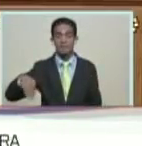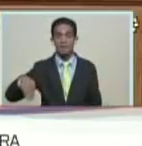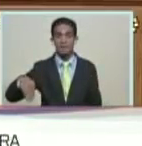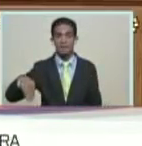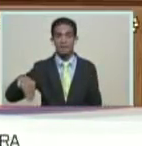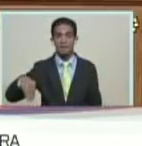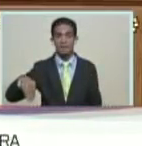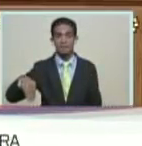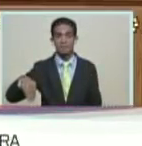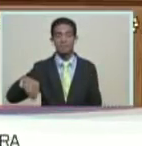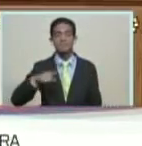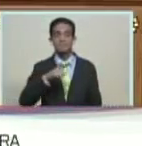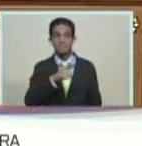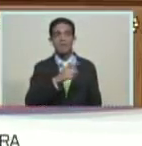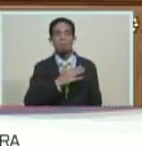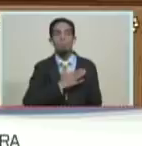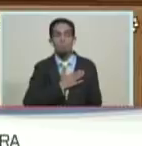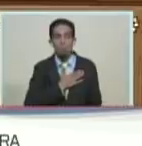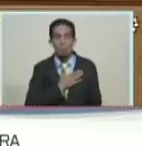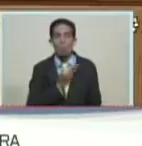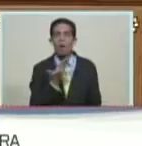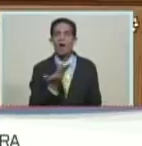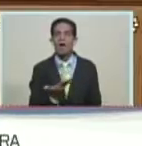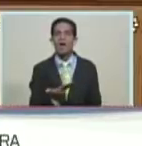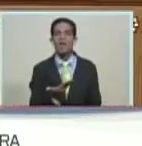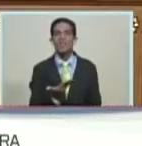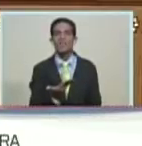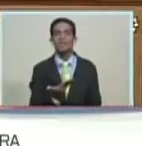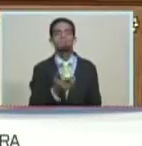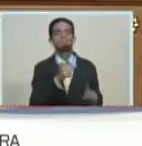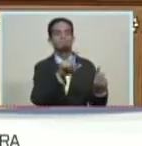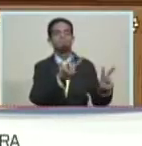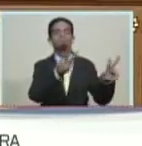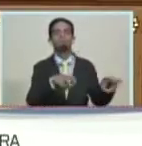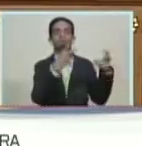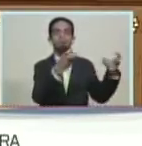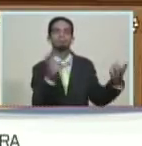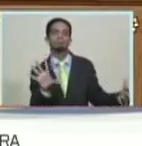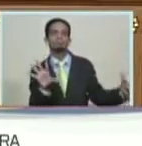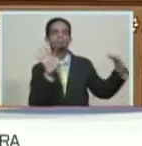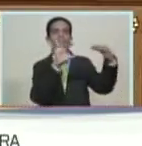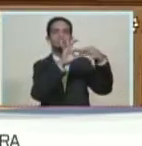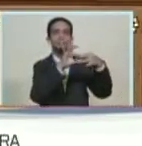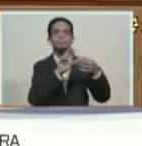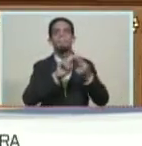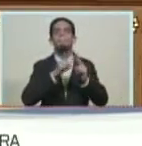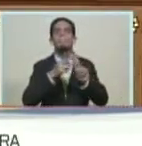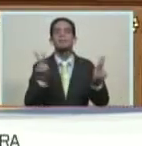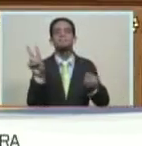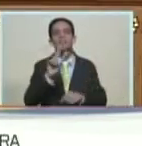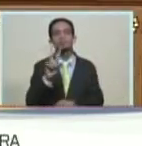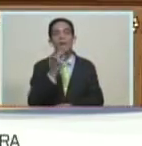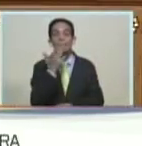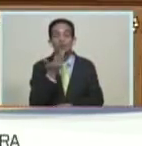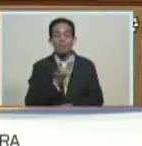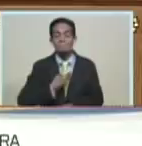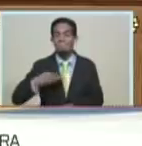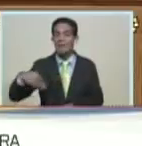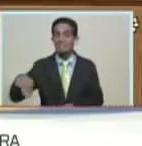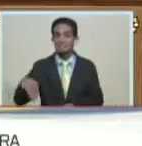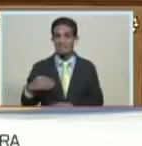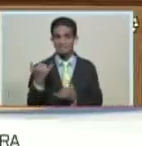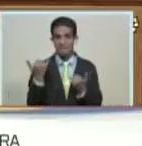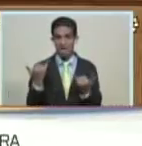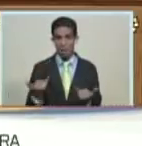tenga la altura, la valentía y el coraje de recomponer las relaciones con Venezuela, que Juan Manuel Santos, lamentablemente por